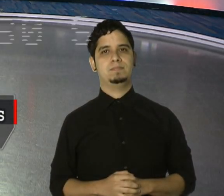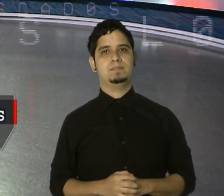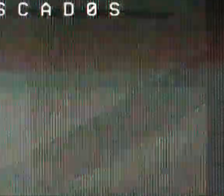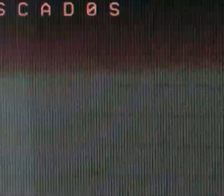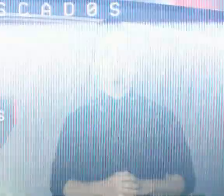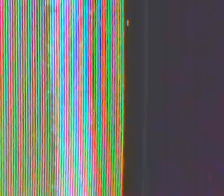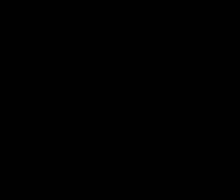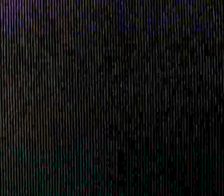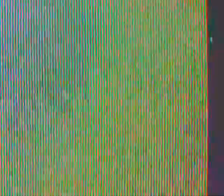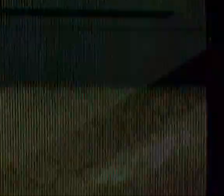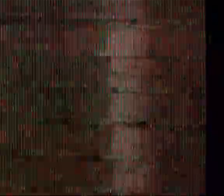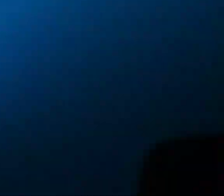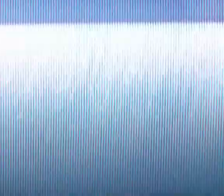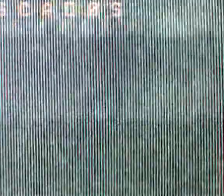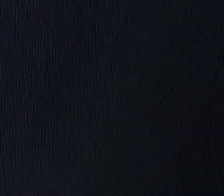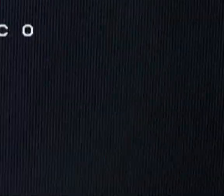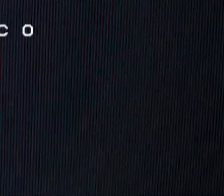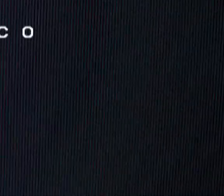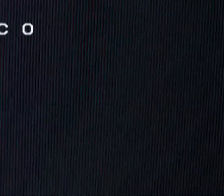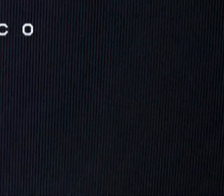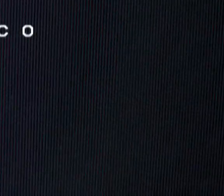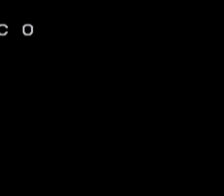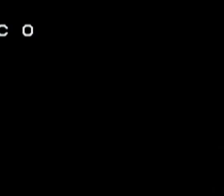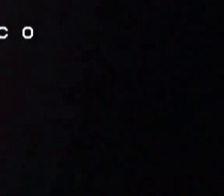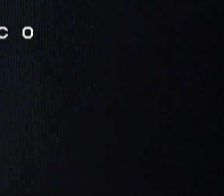¡Gracias! ¡Gracias!